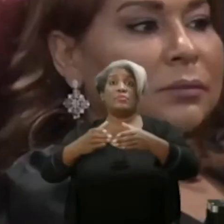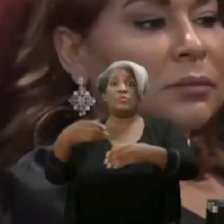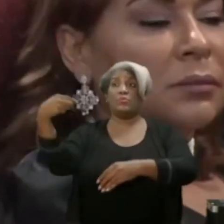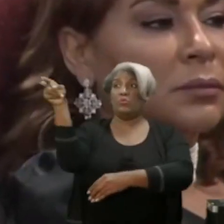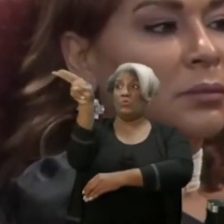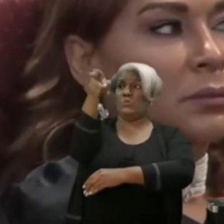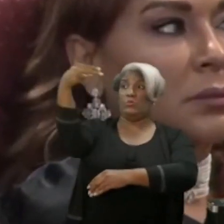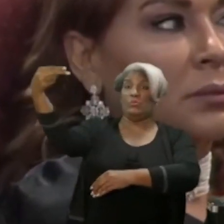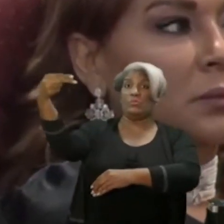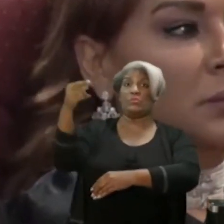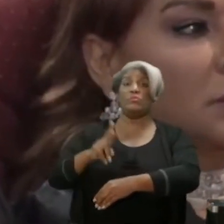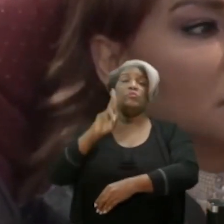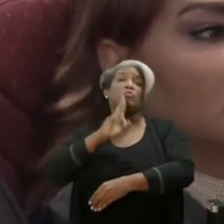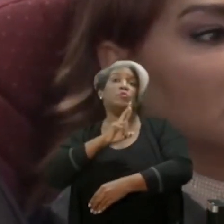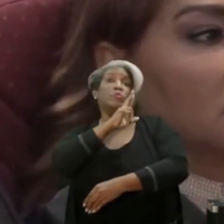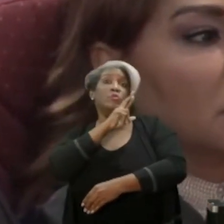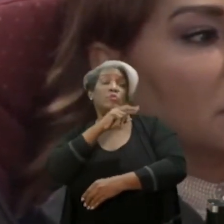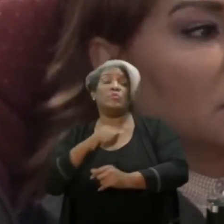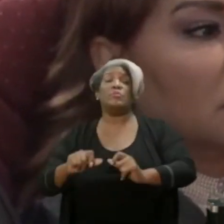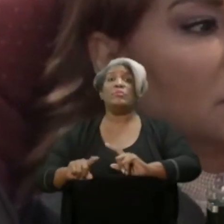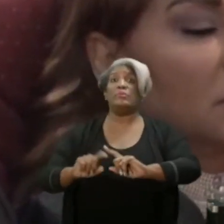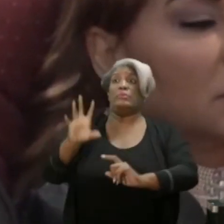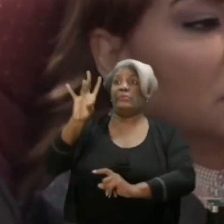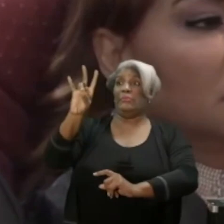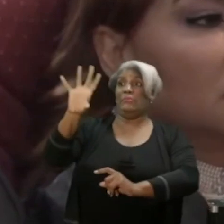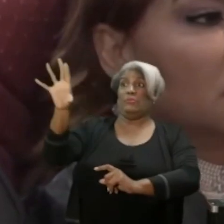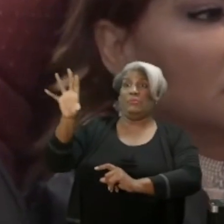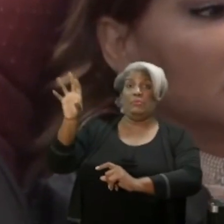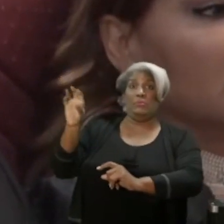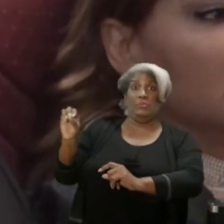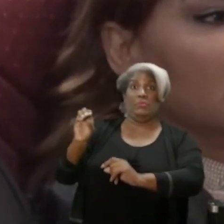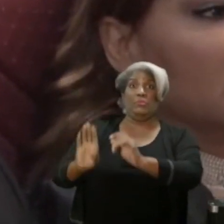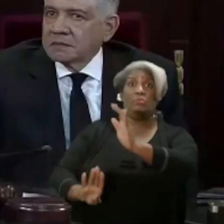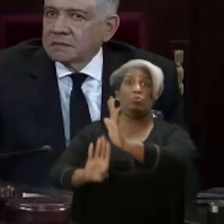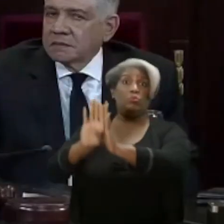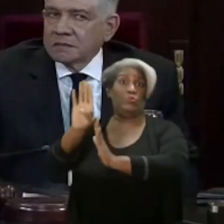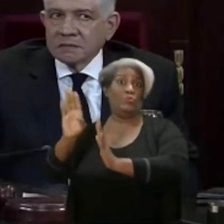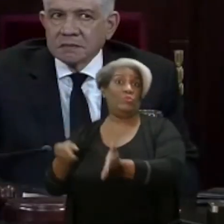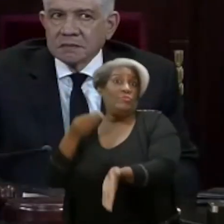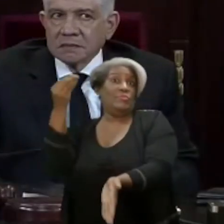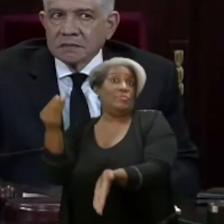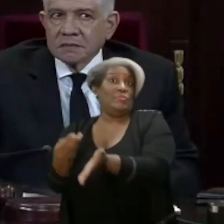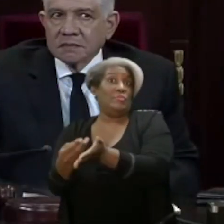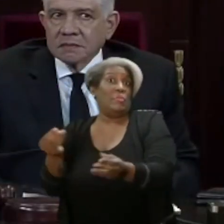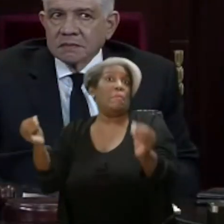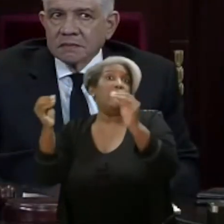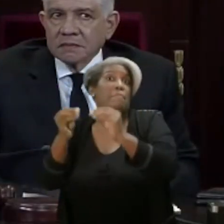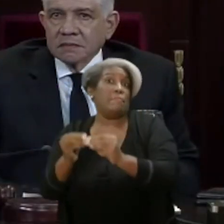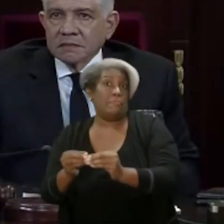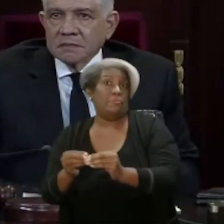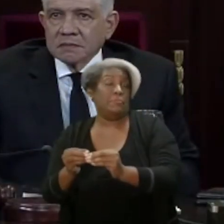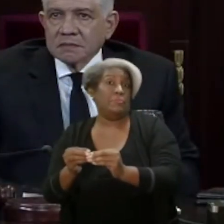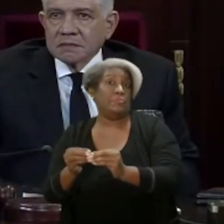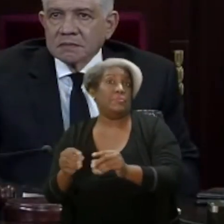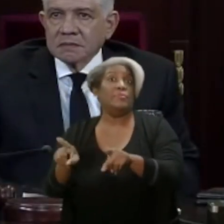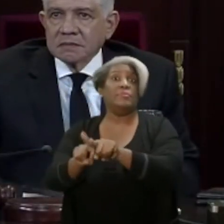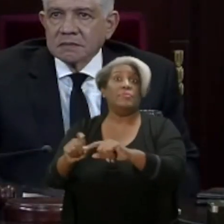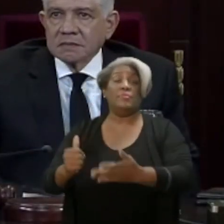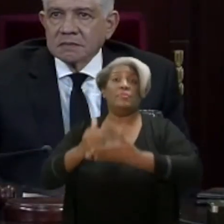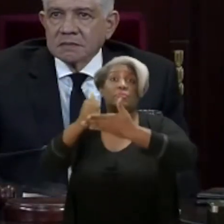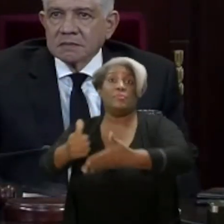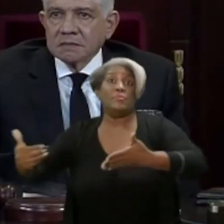y restaurantes es responsable de más del 30% del crecimiento económico y por ende del sostenimiento y la creación de